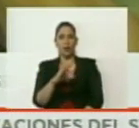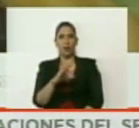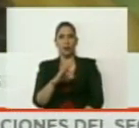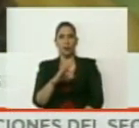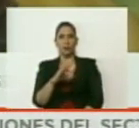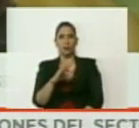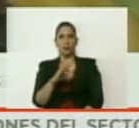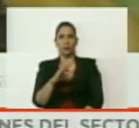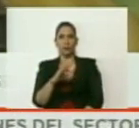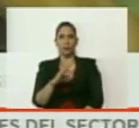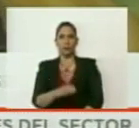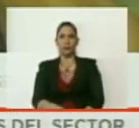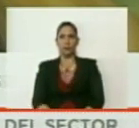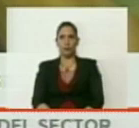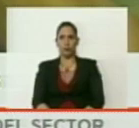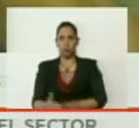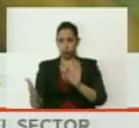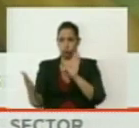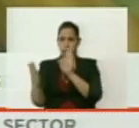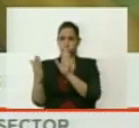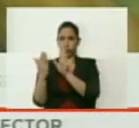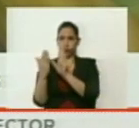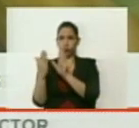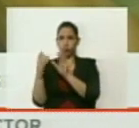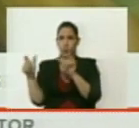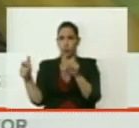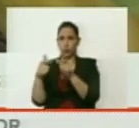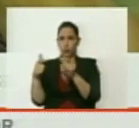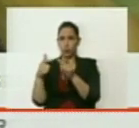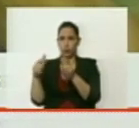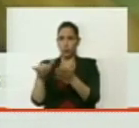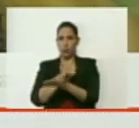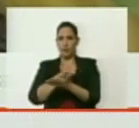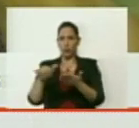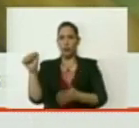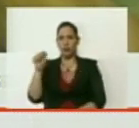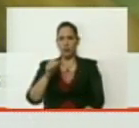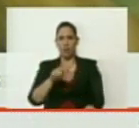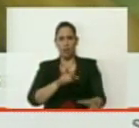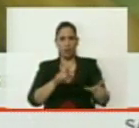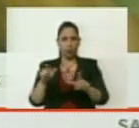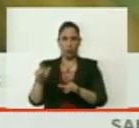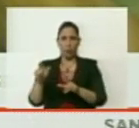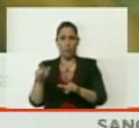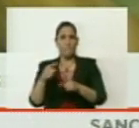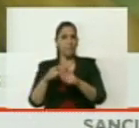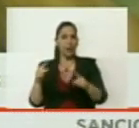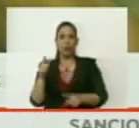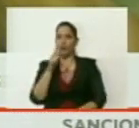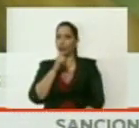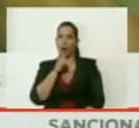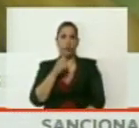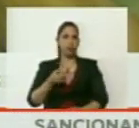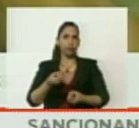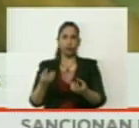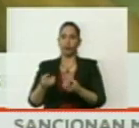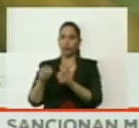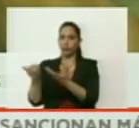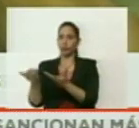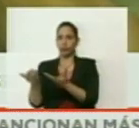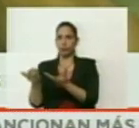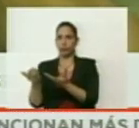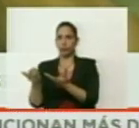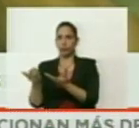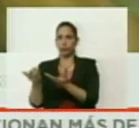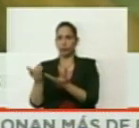Lowcock, me reuní en Nueva York, él me dijo, sí, tenemos listo, pero no tenemos los donantes. Yo le digo,